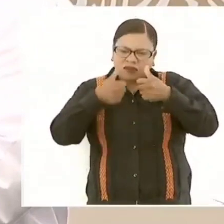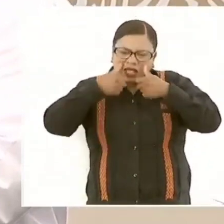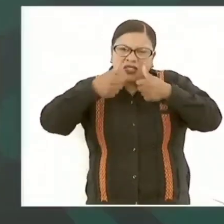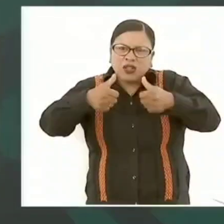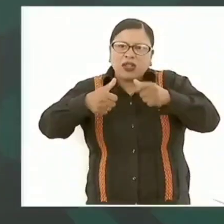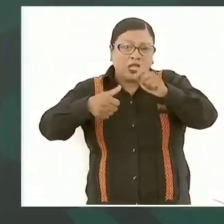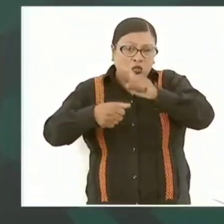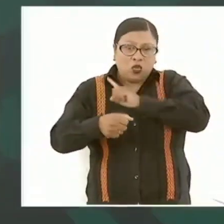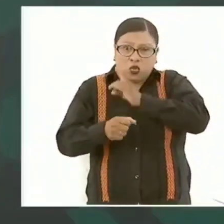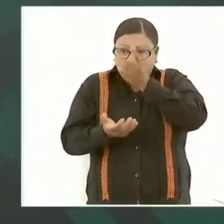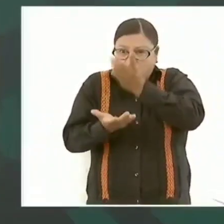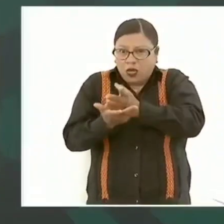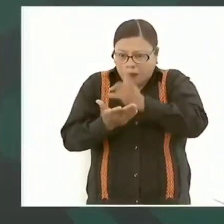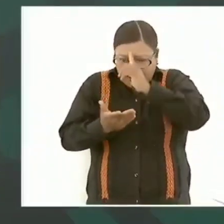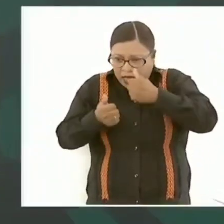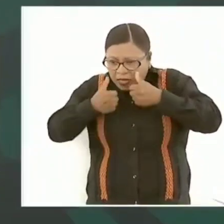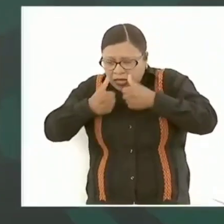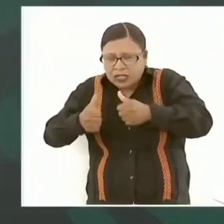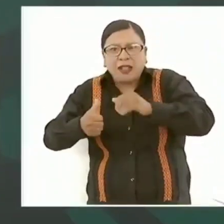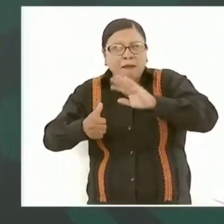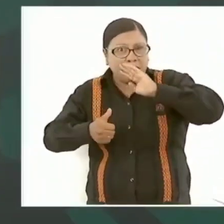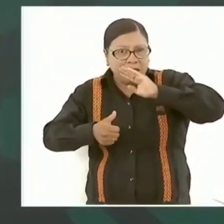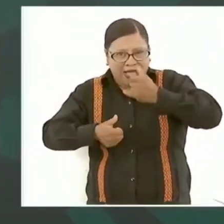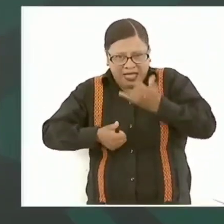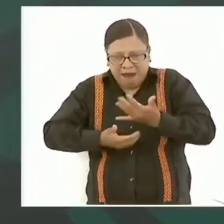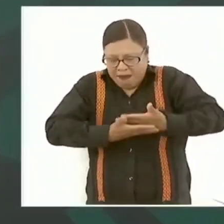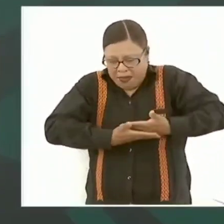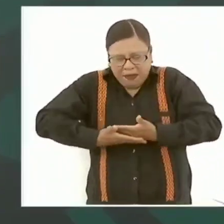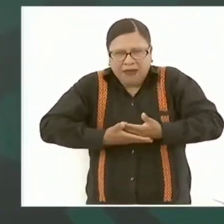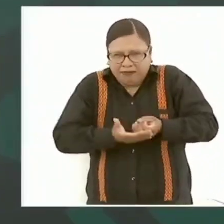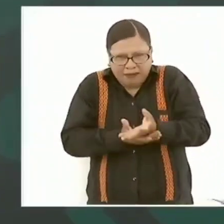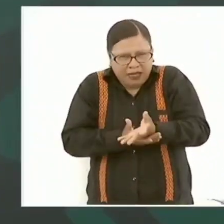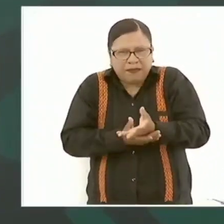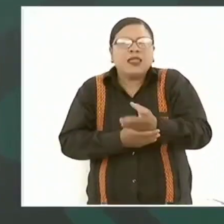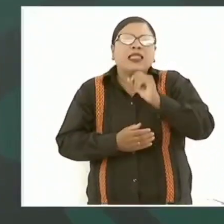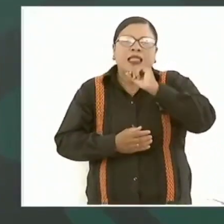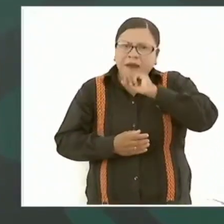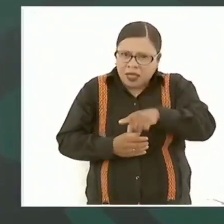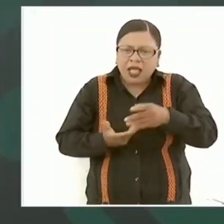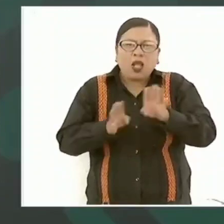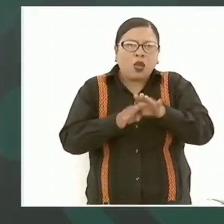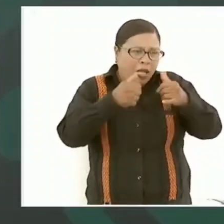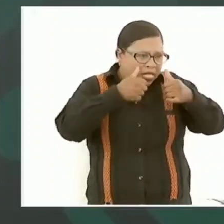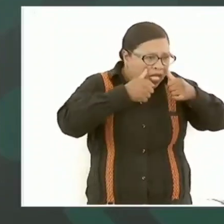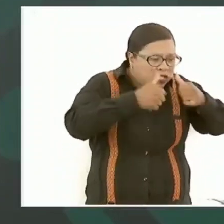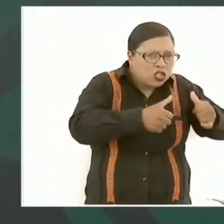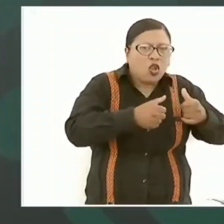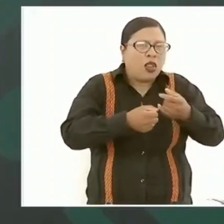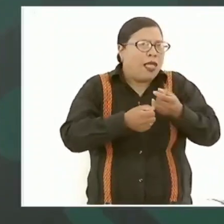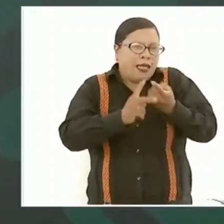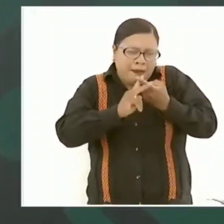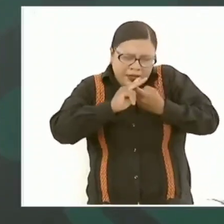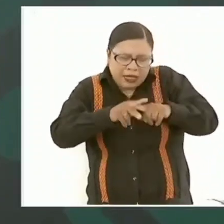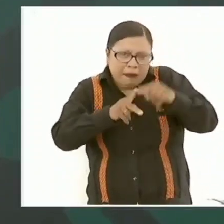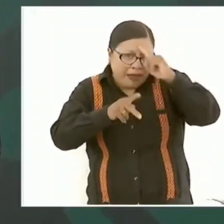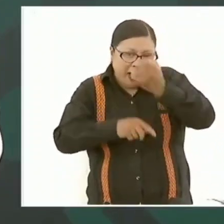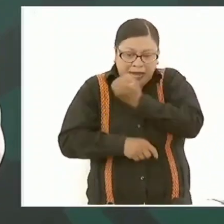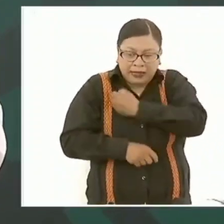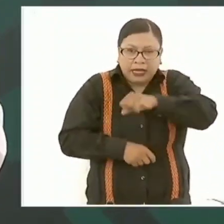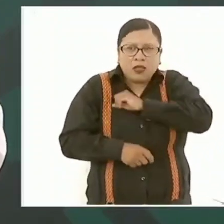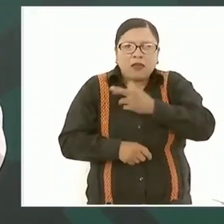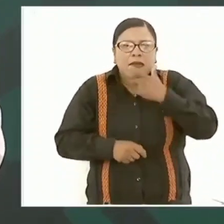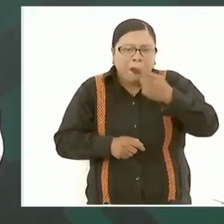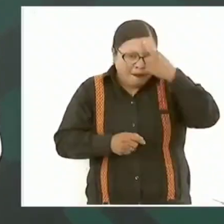en lo asistencial de la salud materna y del recién nacido, sino también permear a través de la atención primaria a la salud para mejorar la